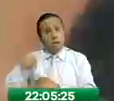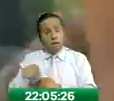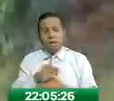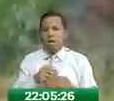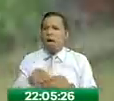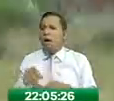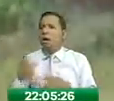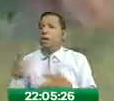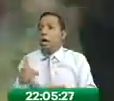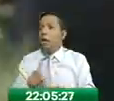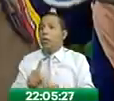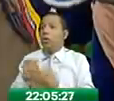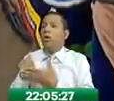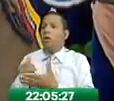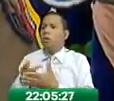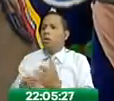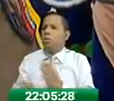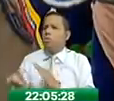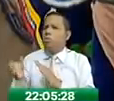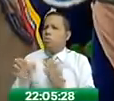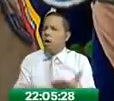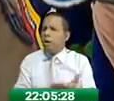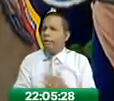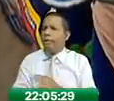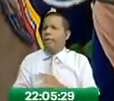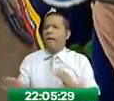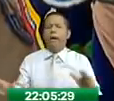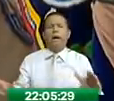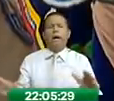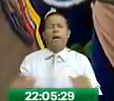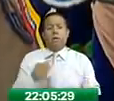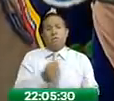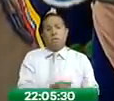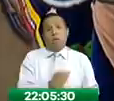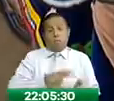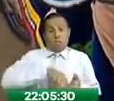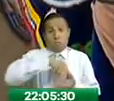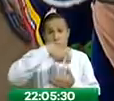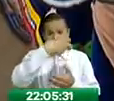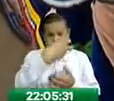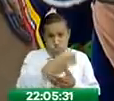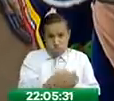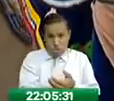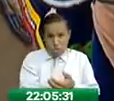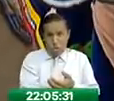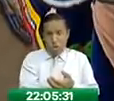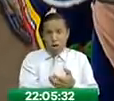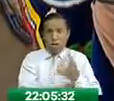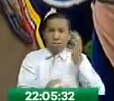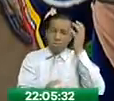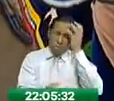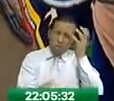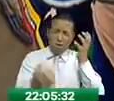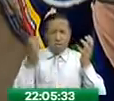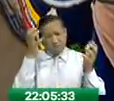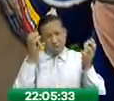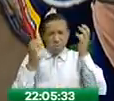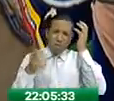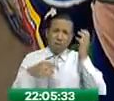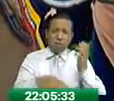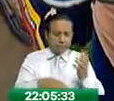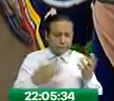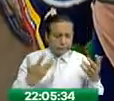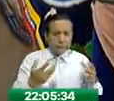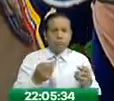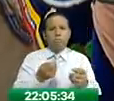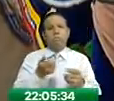confirmaron su deceso. Habían tenido problemas o golpes internos que me imagino fueron los que detonaron en el fallecimiento